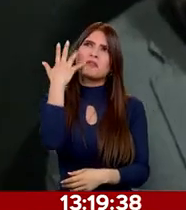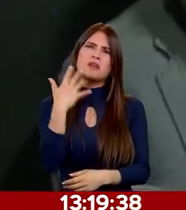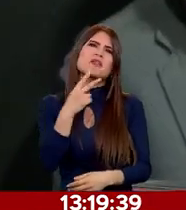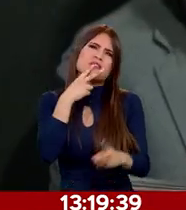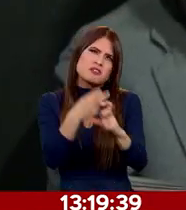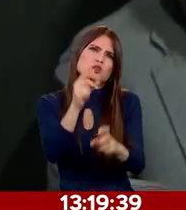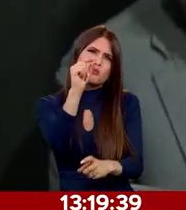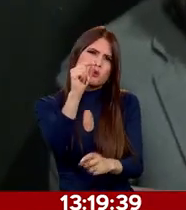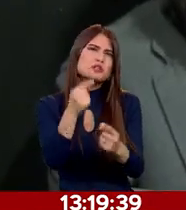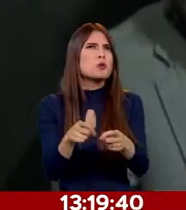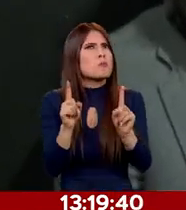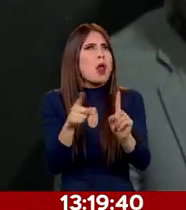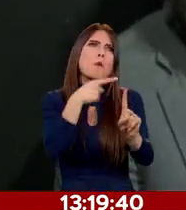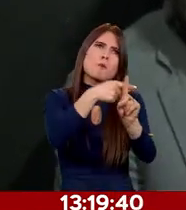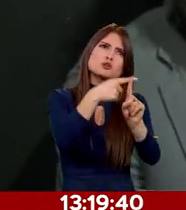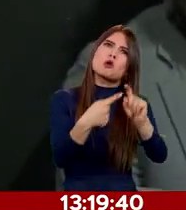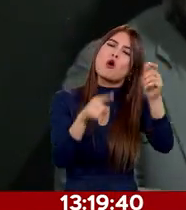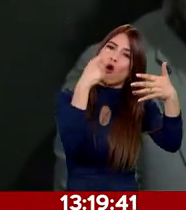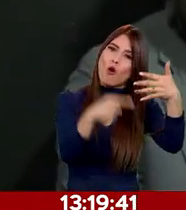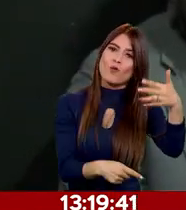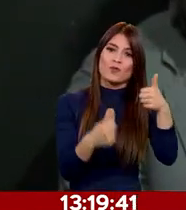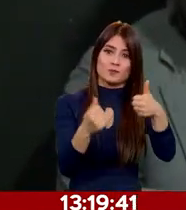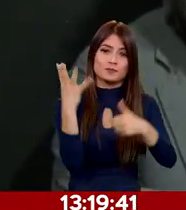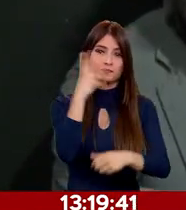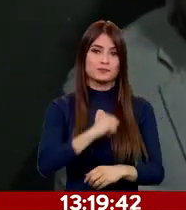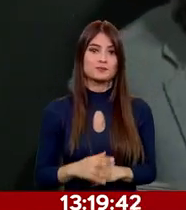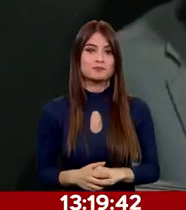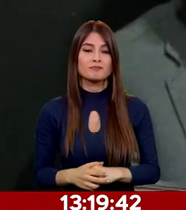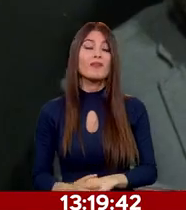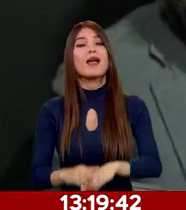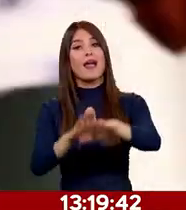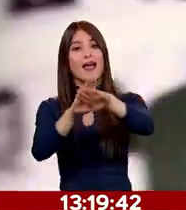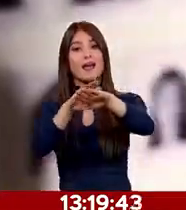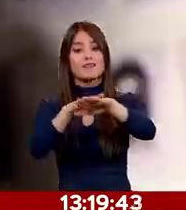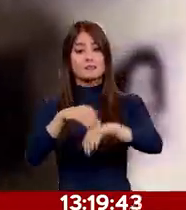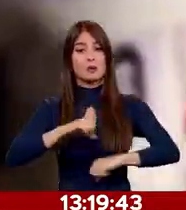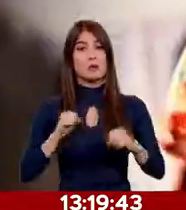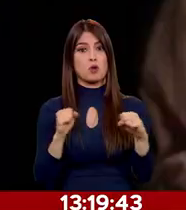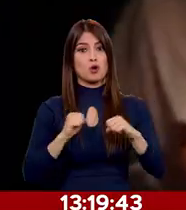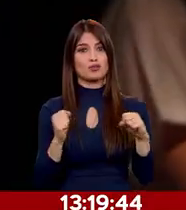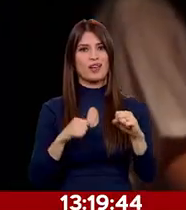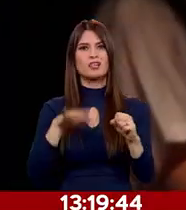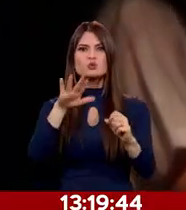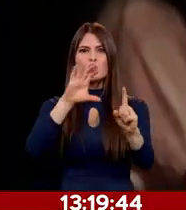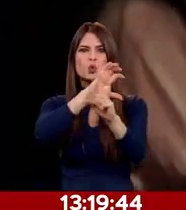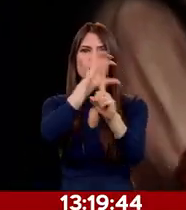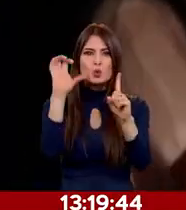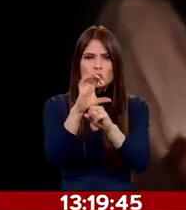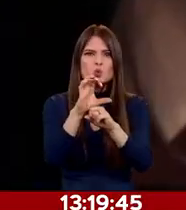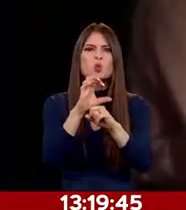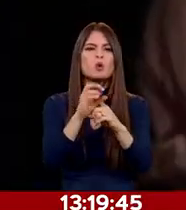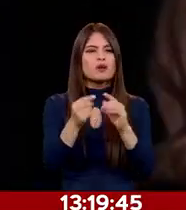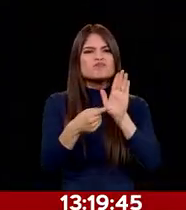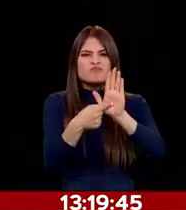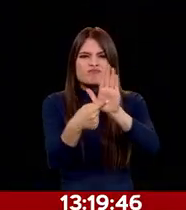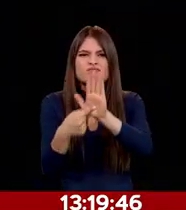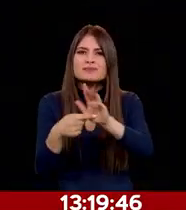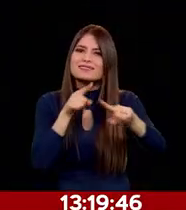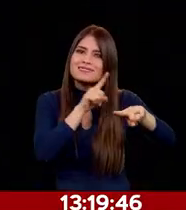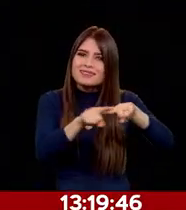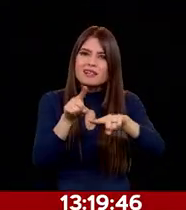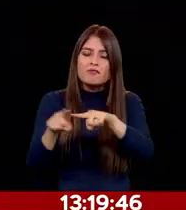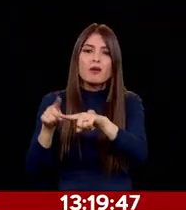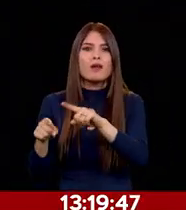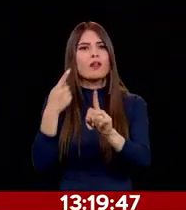entidades del sector cultura de bogotá tienen una programación acorde a las necesidades de una ciudad que hoy se une para enfrentar la amenaza